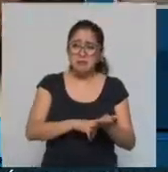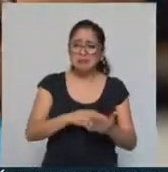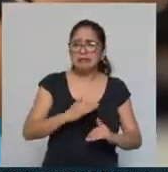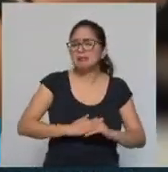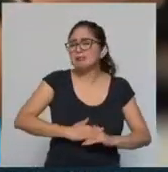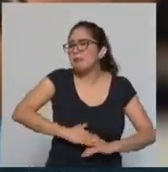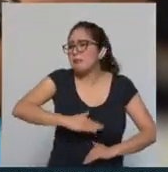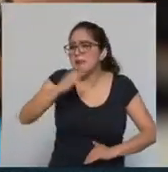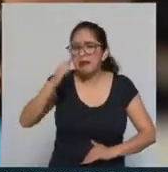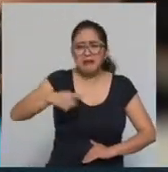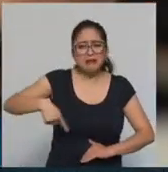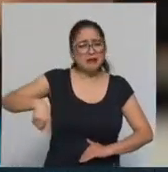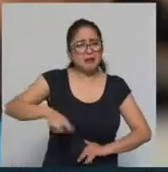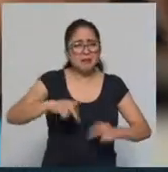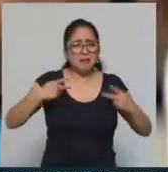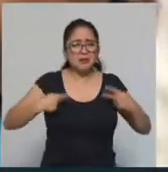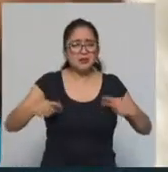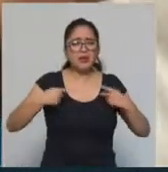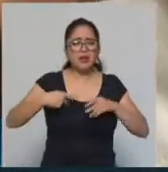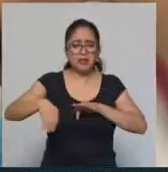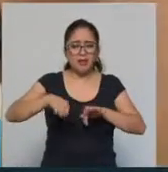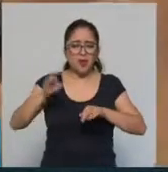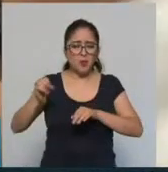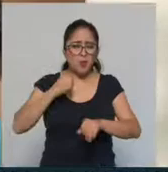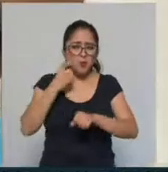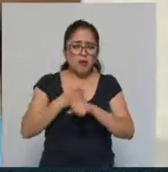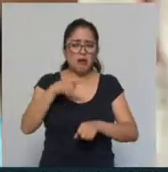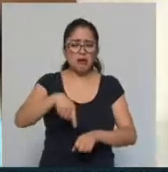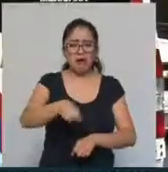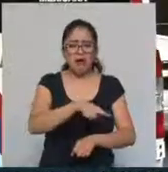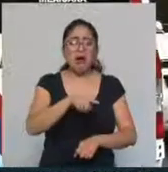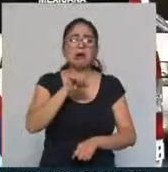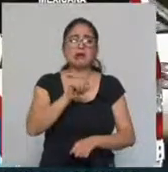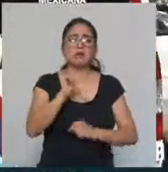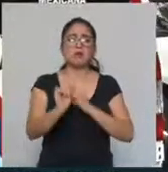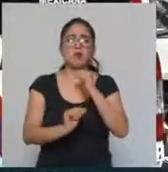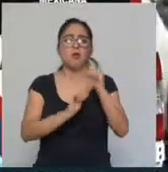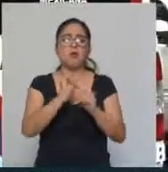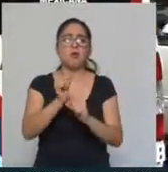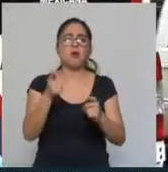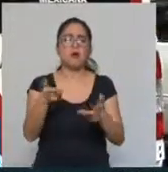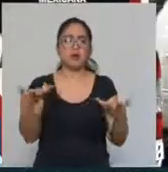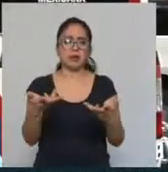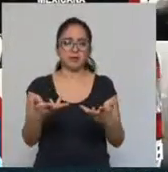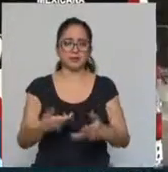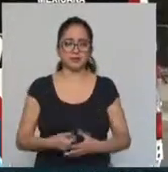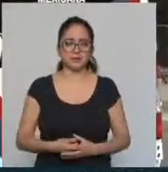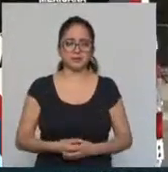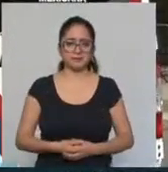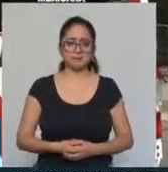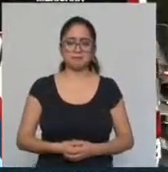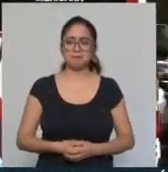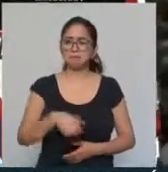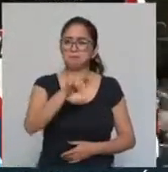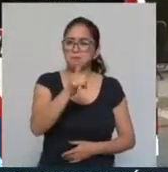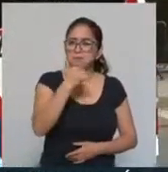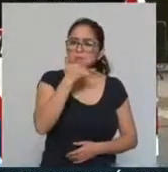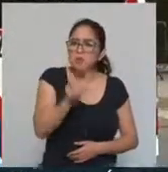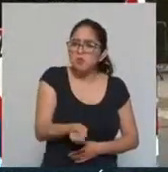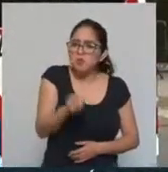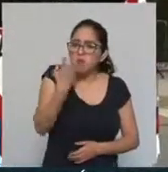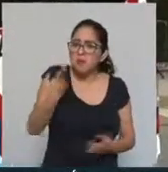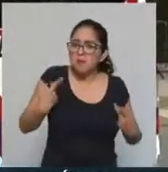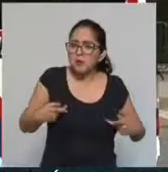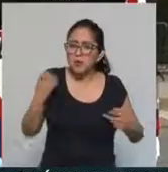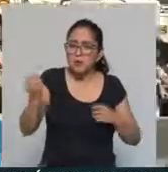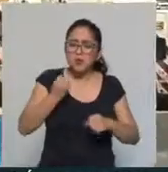la labor que realizan los voluntarios es que se puede llegar a hacer a cabo, o sea, se puede llevar a cabo. Sí, así es. ¿Cuántos voluntarios son